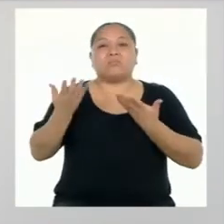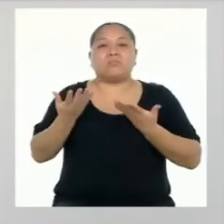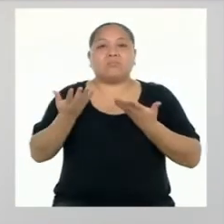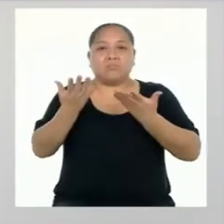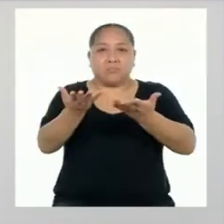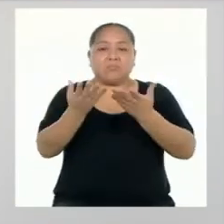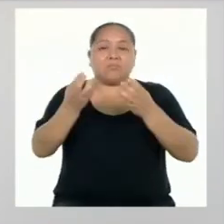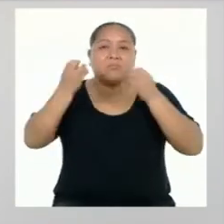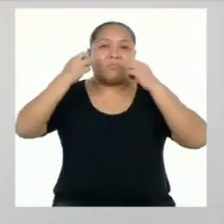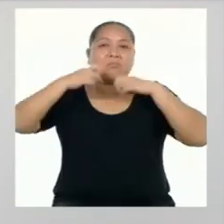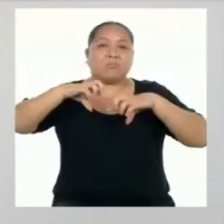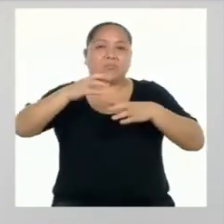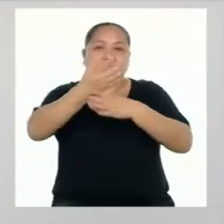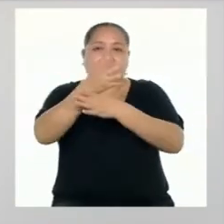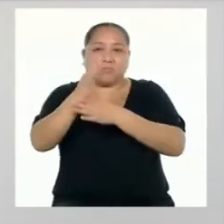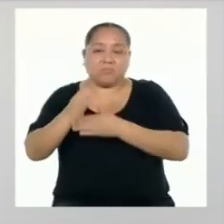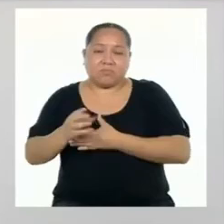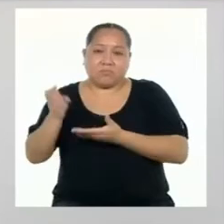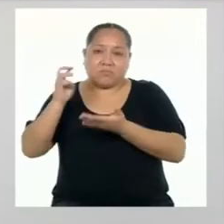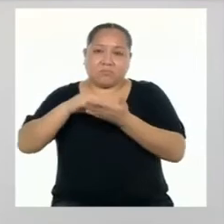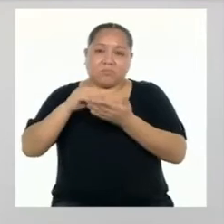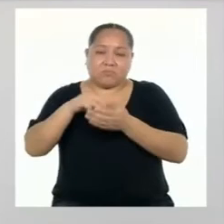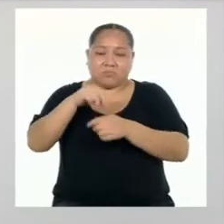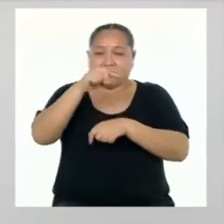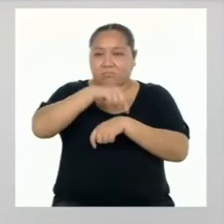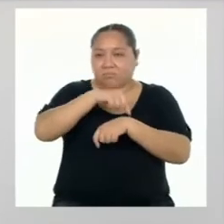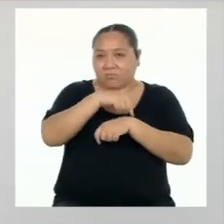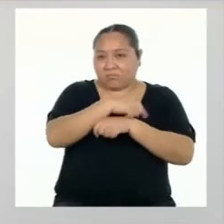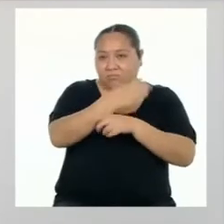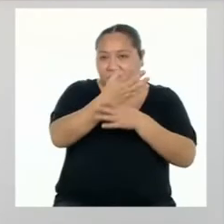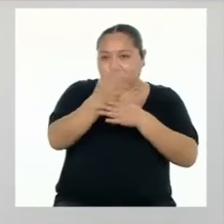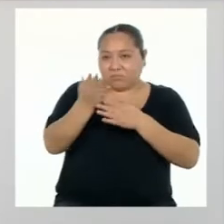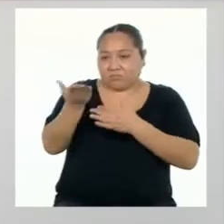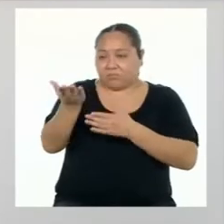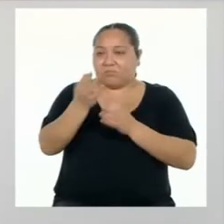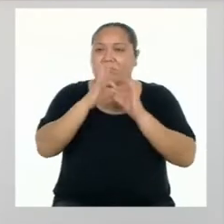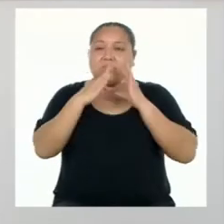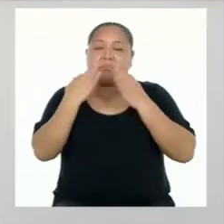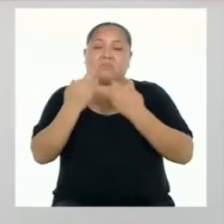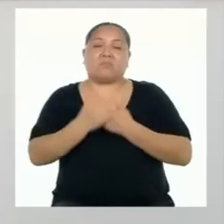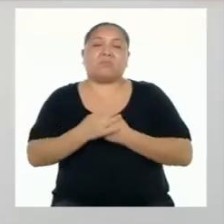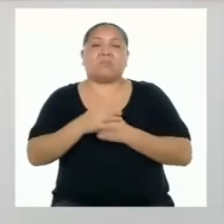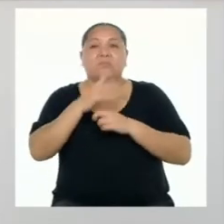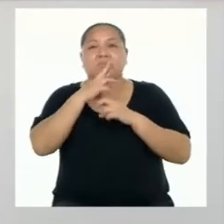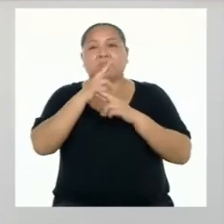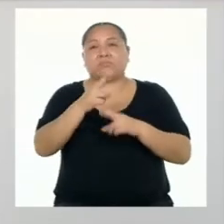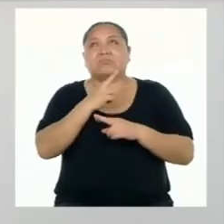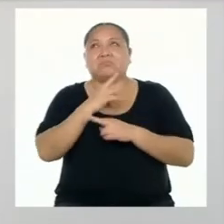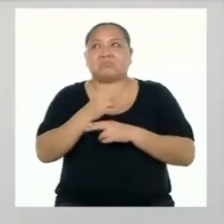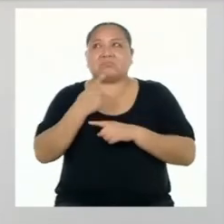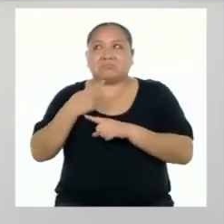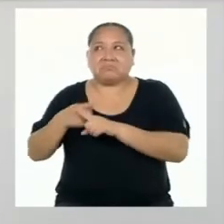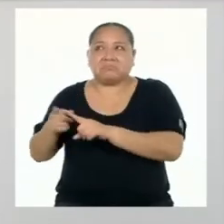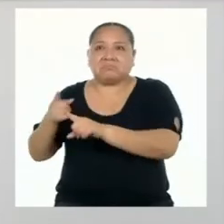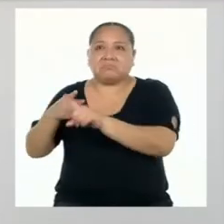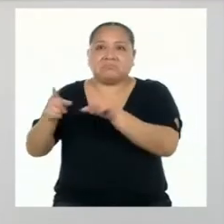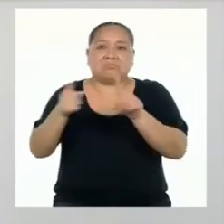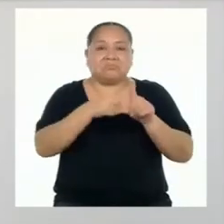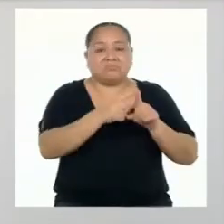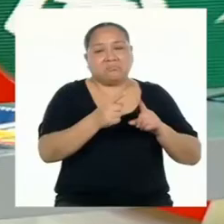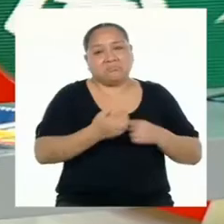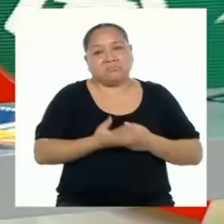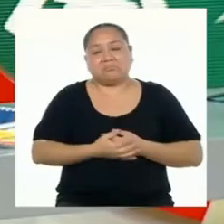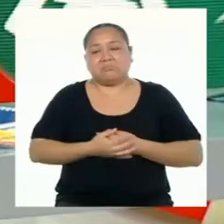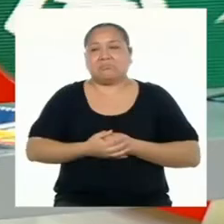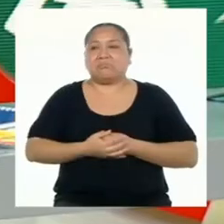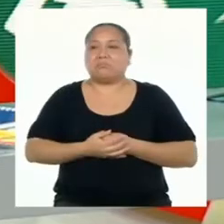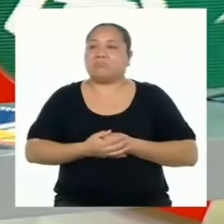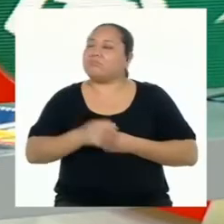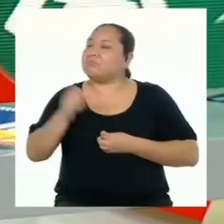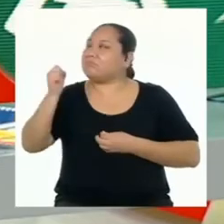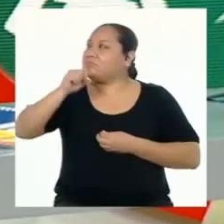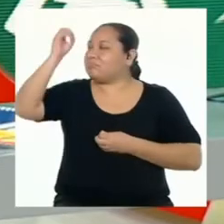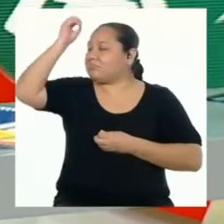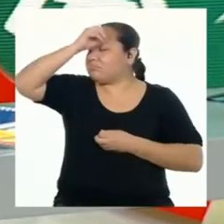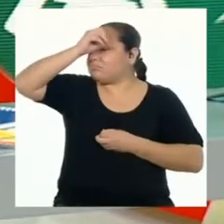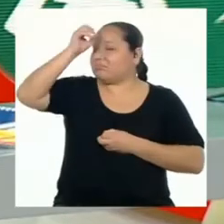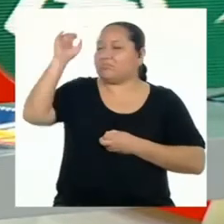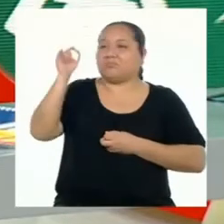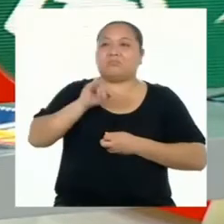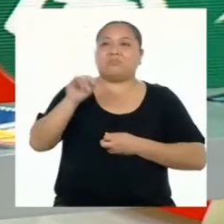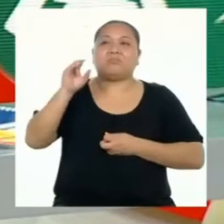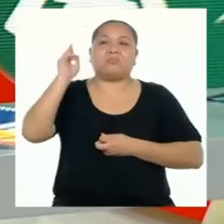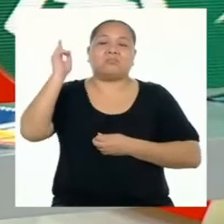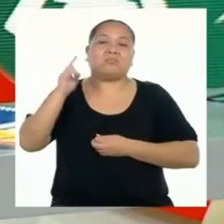de compartir más tiempo con los tuyos. Los resultados pueden haber sido bastante variados. Opino igual,